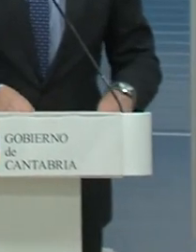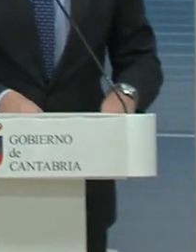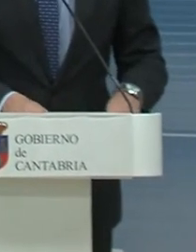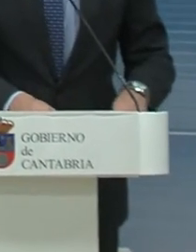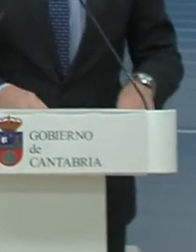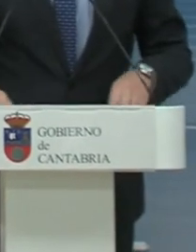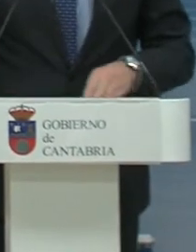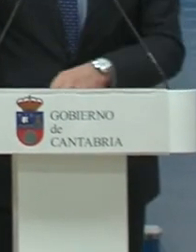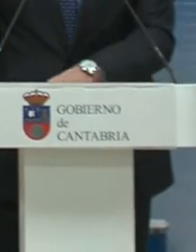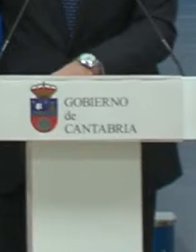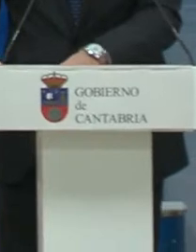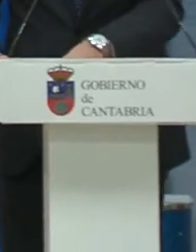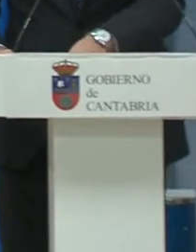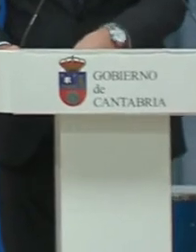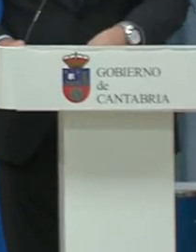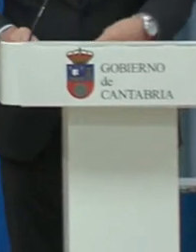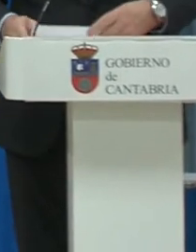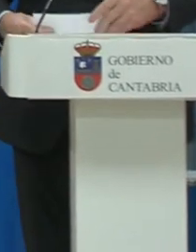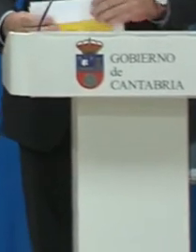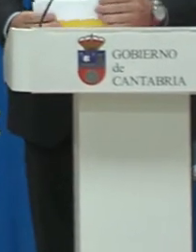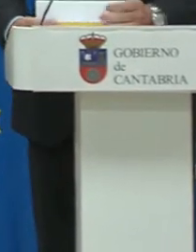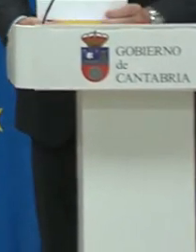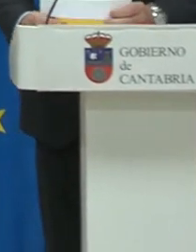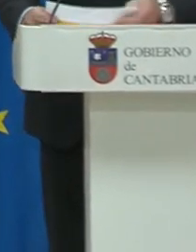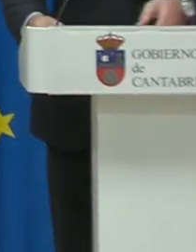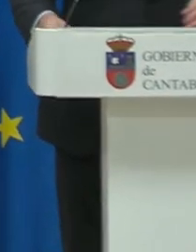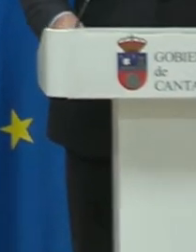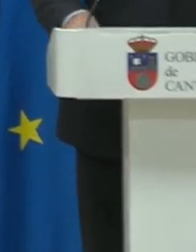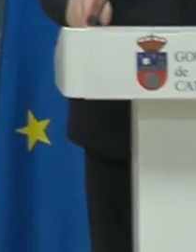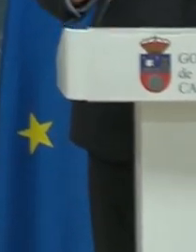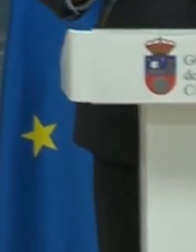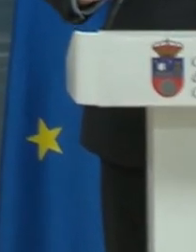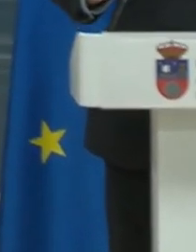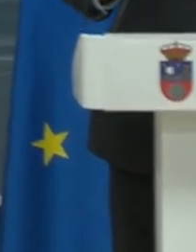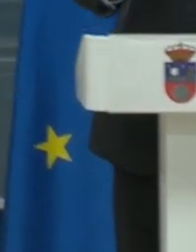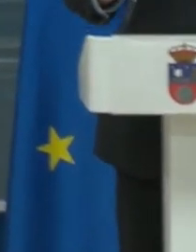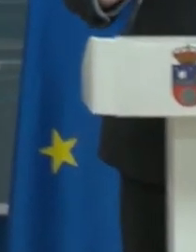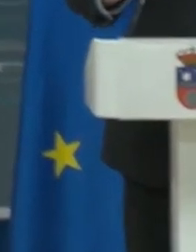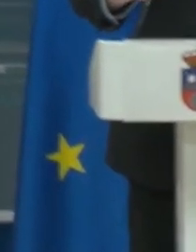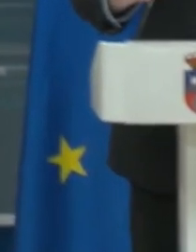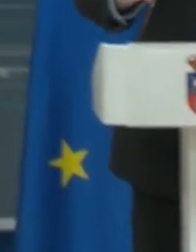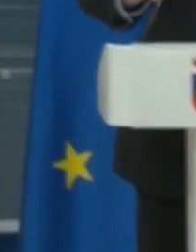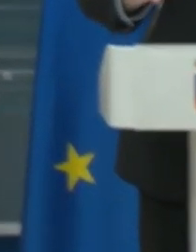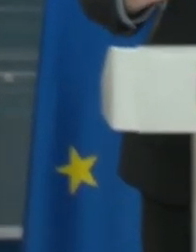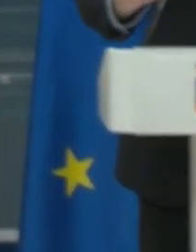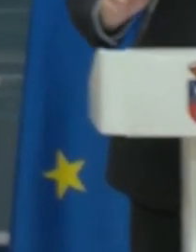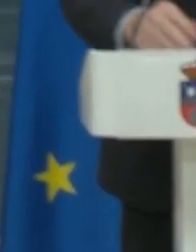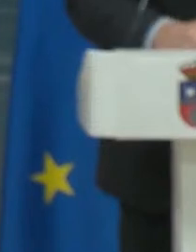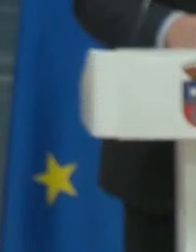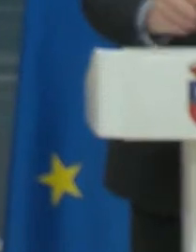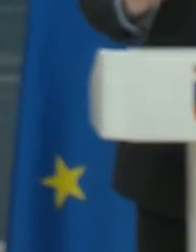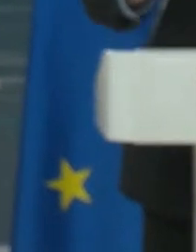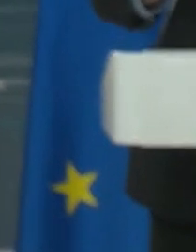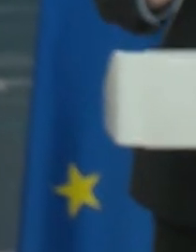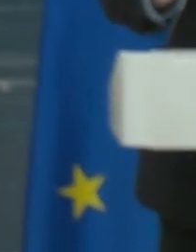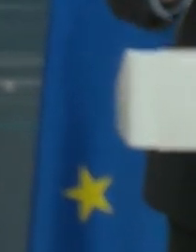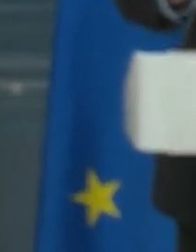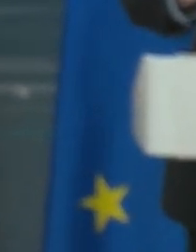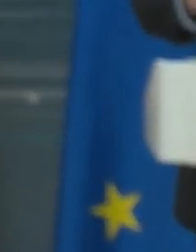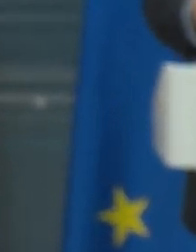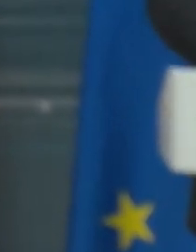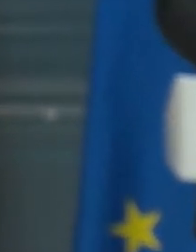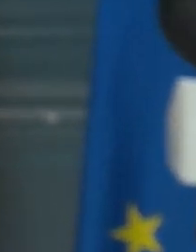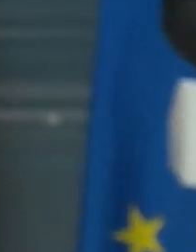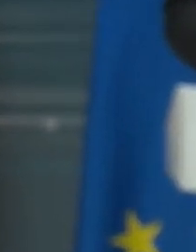Perfecto Bueno pues muy buenos días y gracias por asistir a esta comparecencia que he